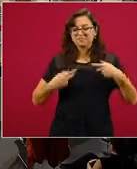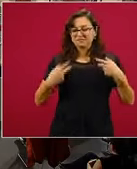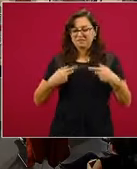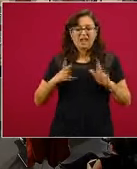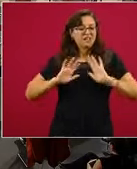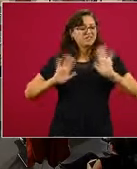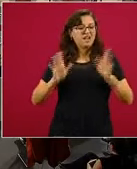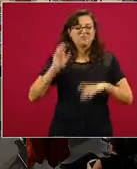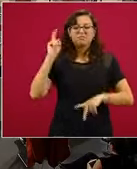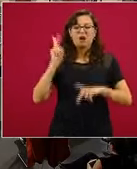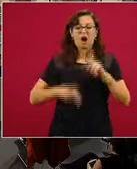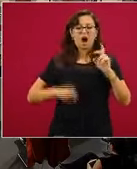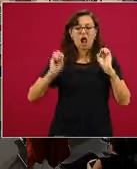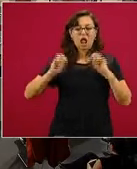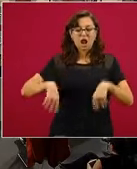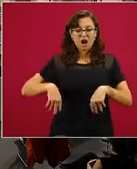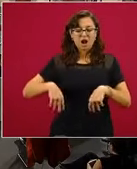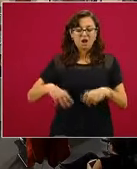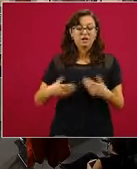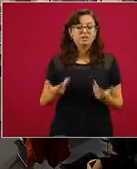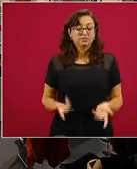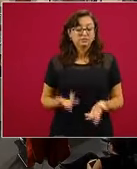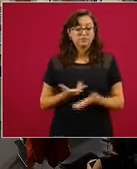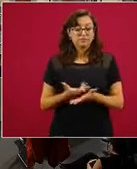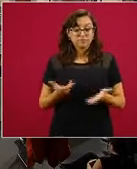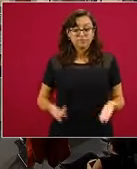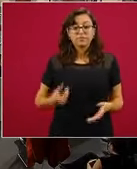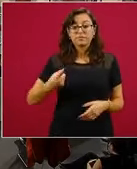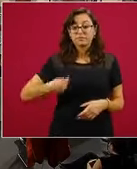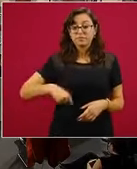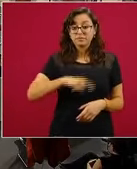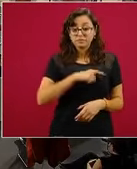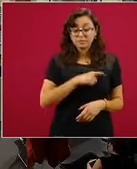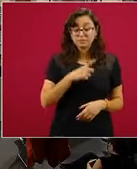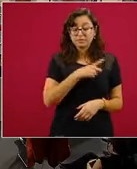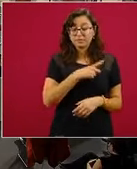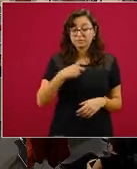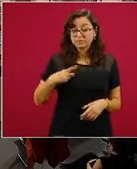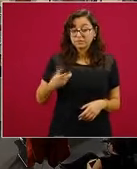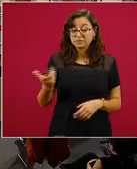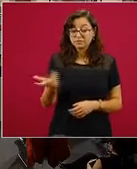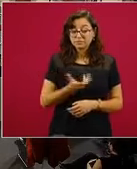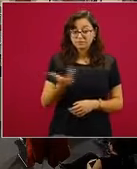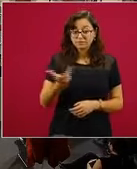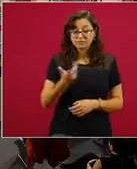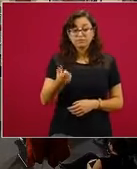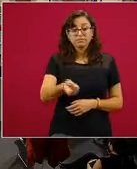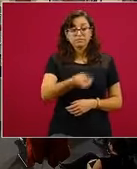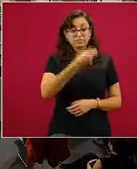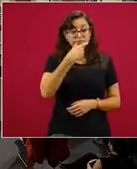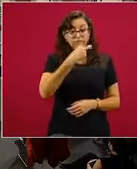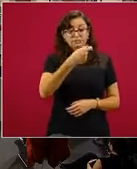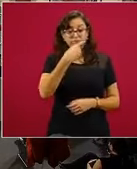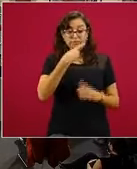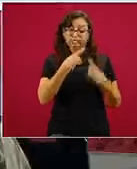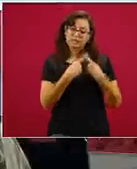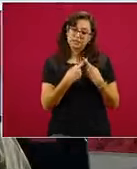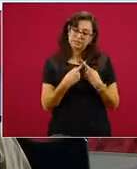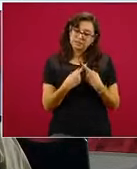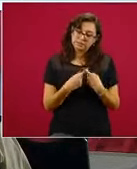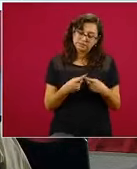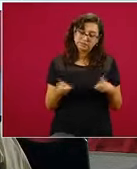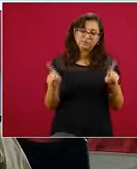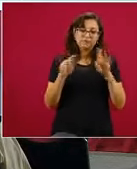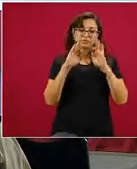abandonar. Entonces, ¿qué es lo que hacemos desde tuberculosis? La forma en cómo nosotros damos el medicamento es distinto